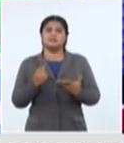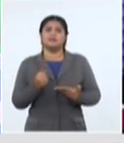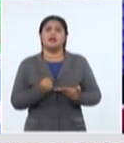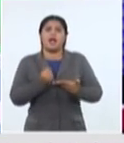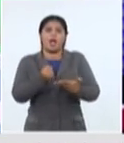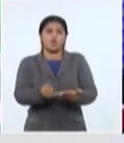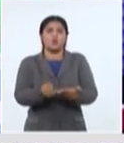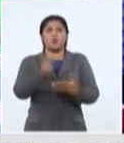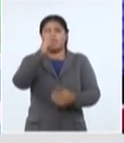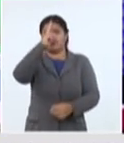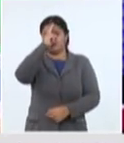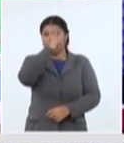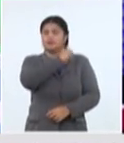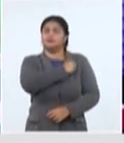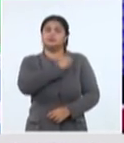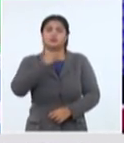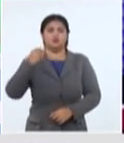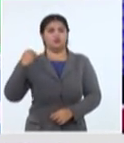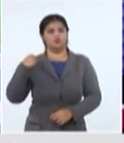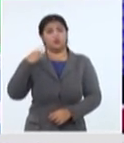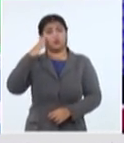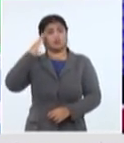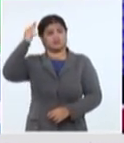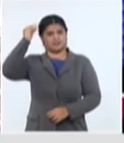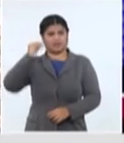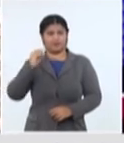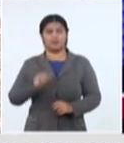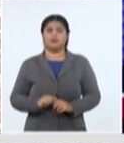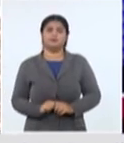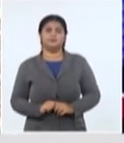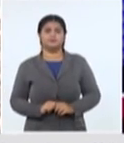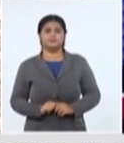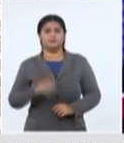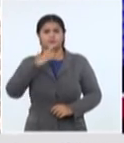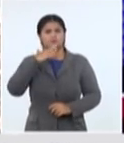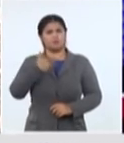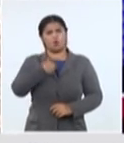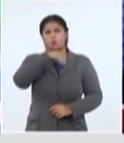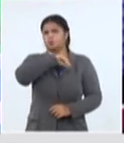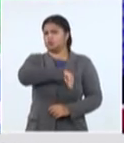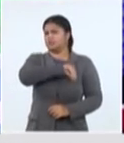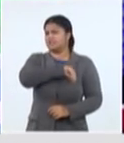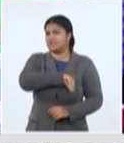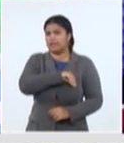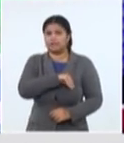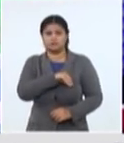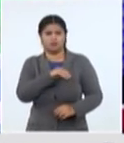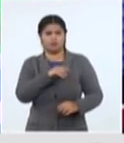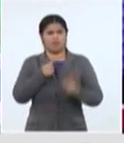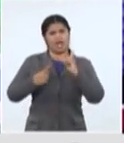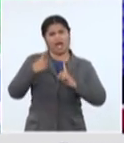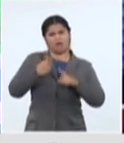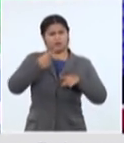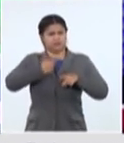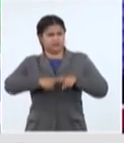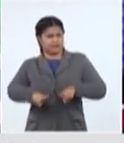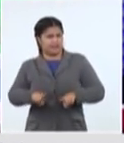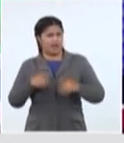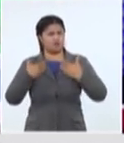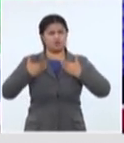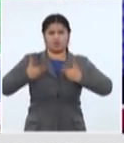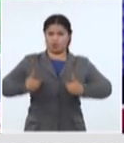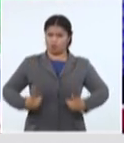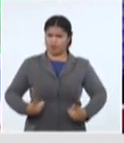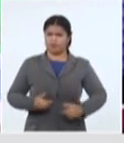que tener una capacidad de autoobservación adecuada, porque ante la aparición de los primeros síntomas deben de realizar una conducta responsable